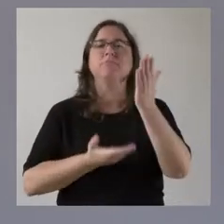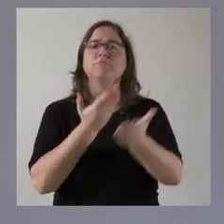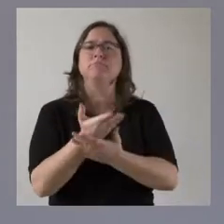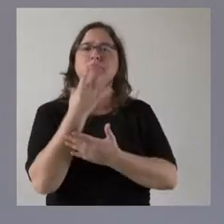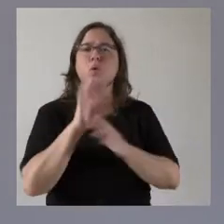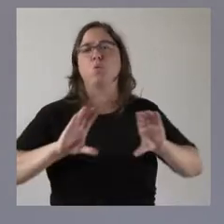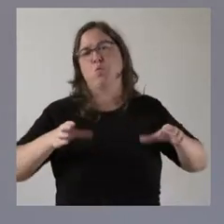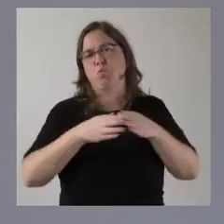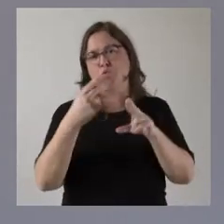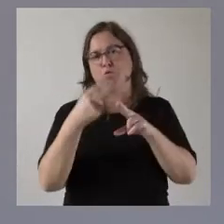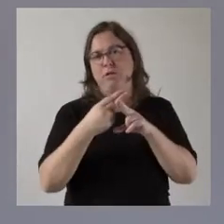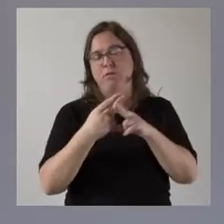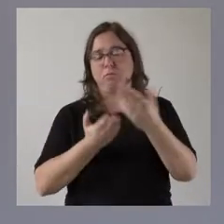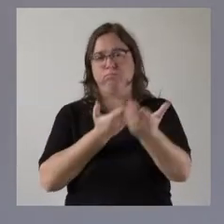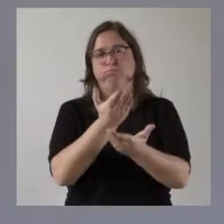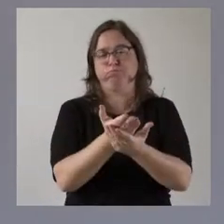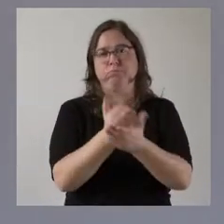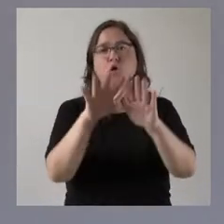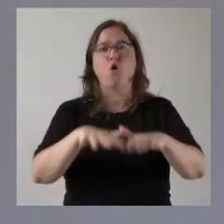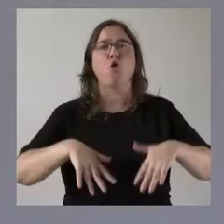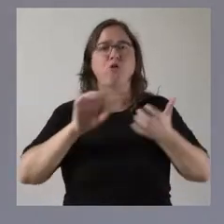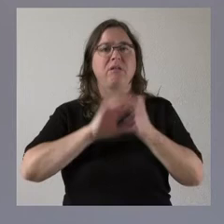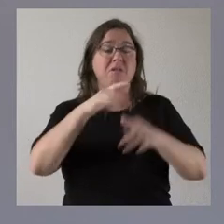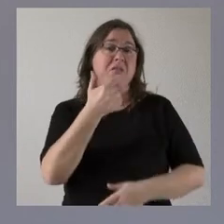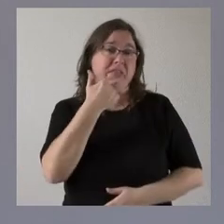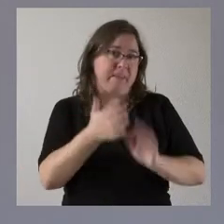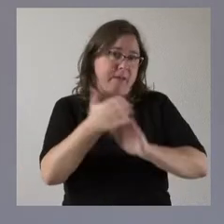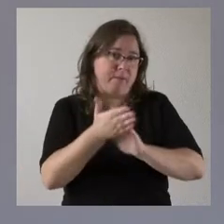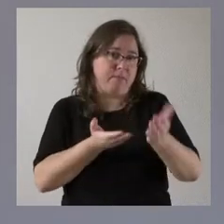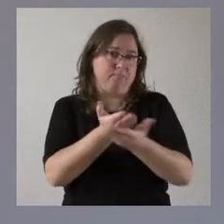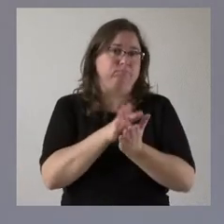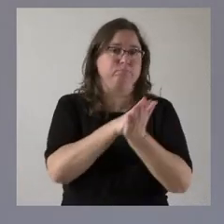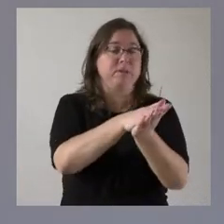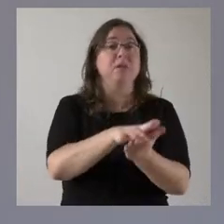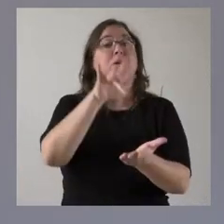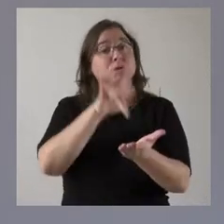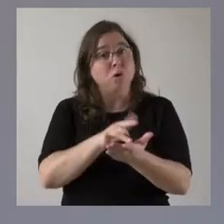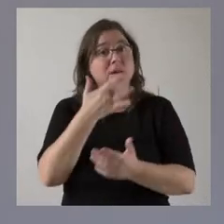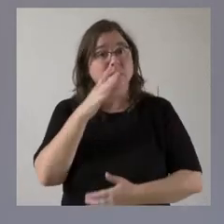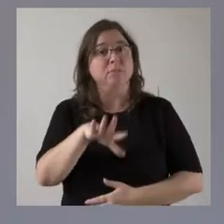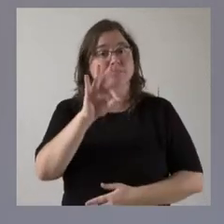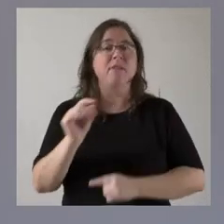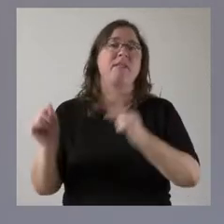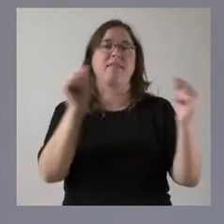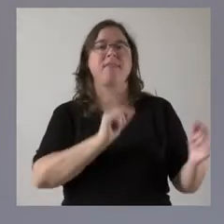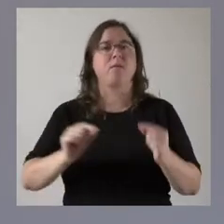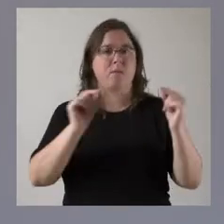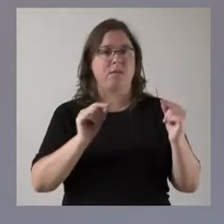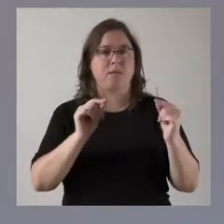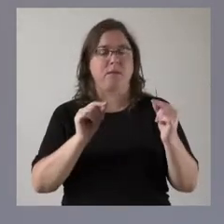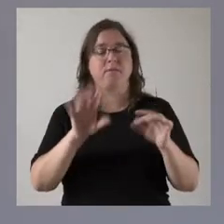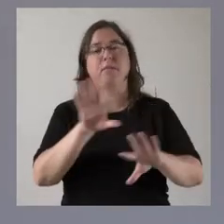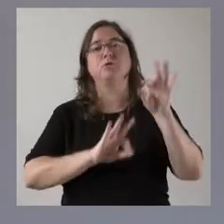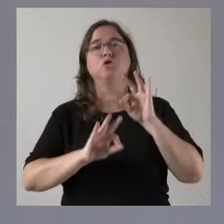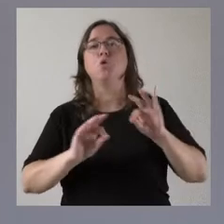un grupo parlamentario en las cortes de Castilla y león o que ha anunciado que lo va a presentar y que será objeto de debate en su caso si lo elige en la junta de portavoces